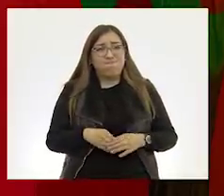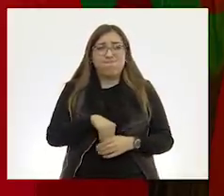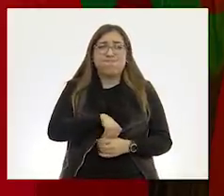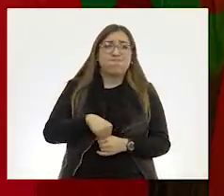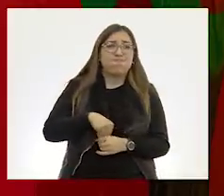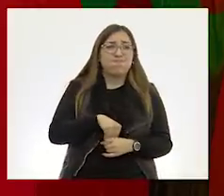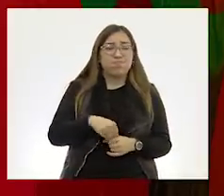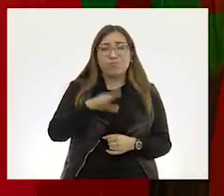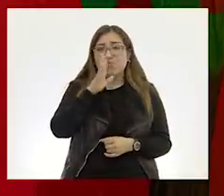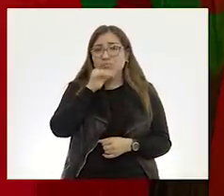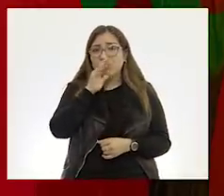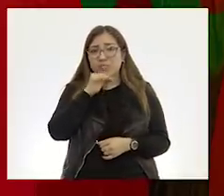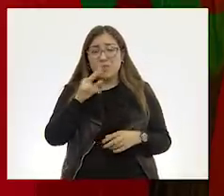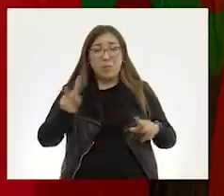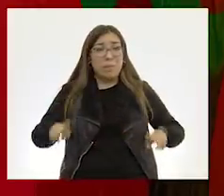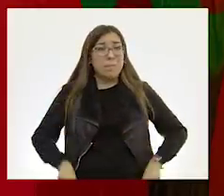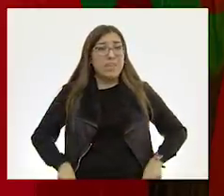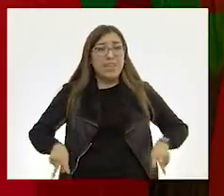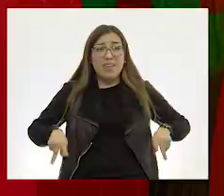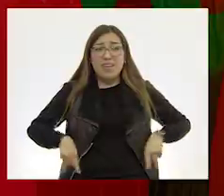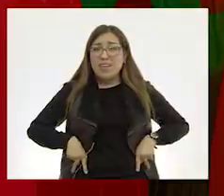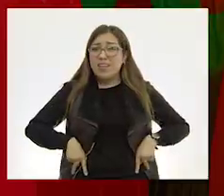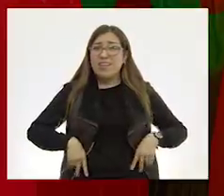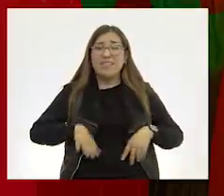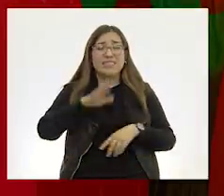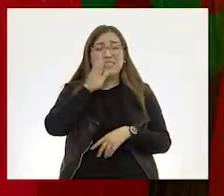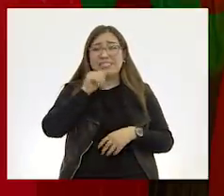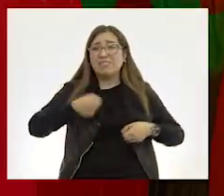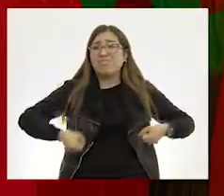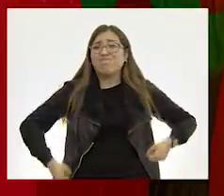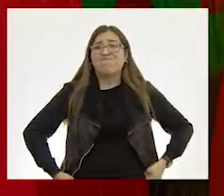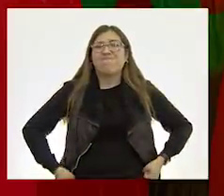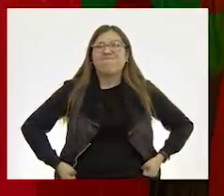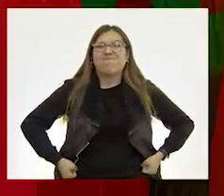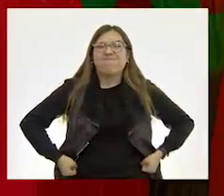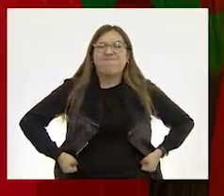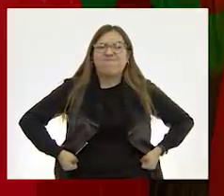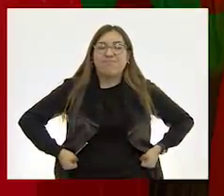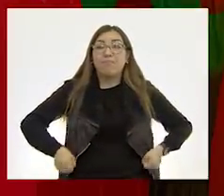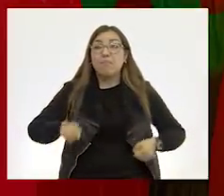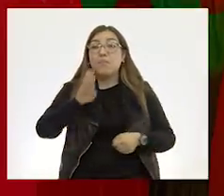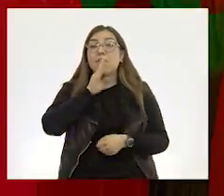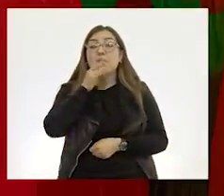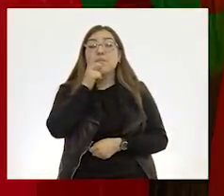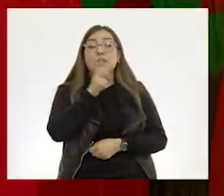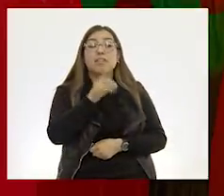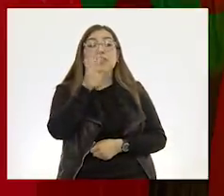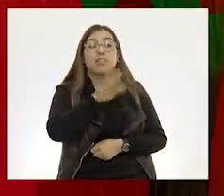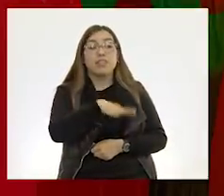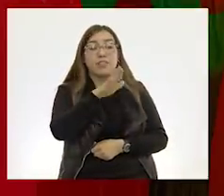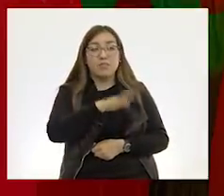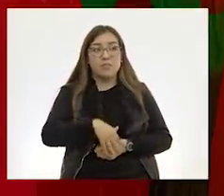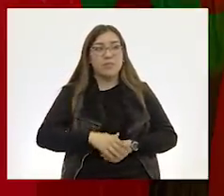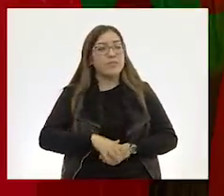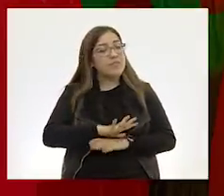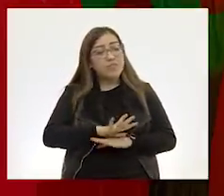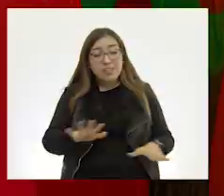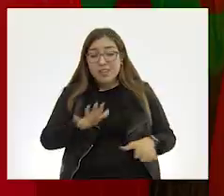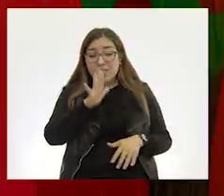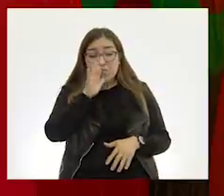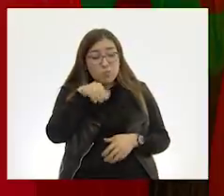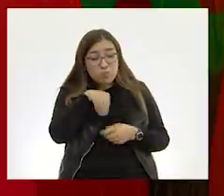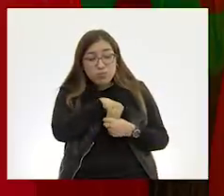mis piernitas y de mi pancita. Mi mamá me dijo, ya no te